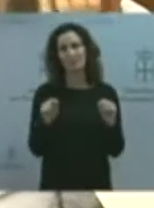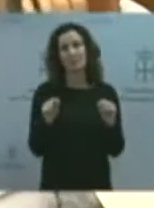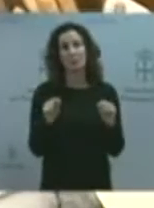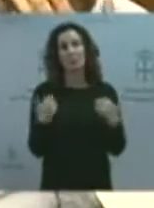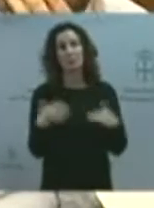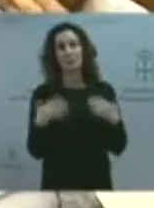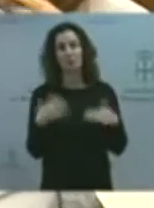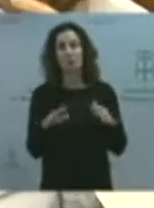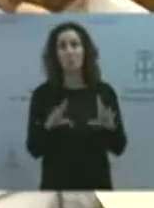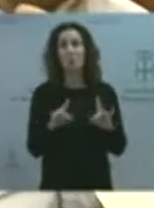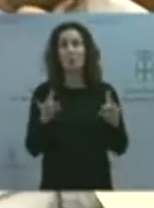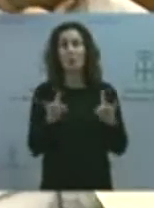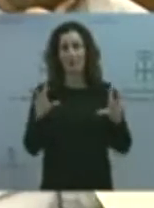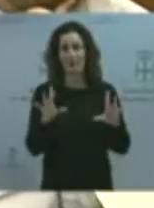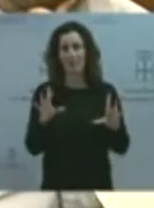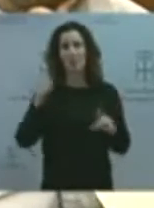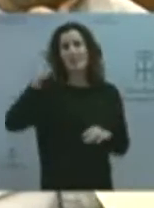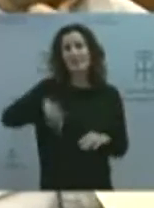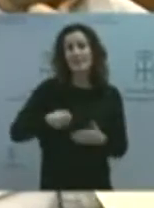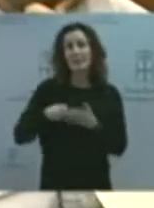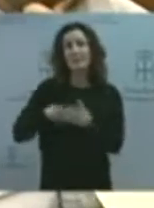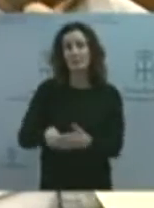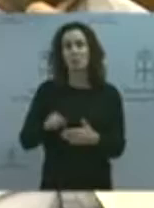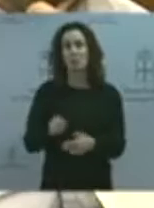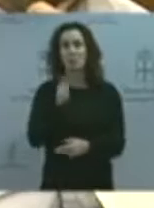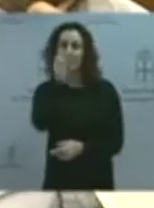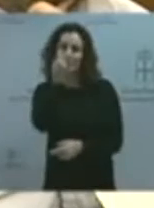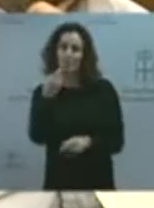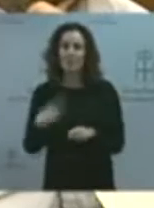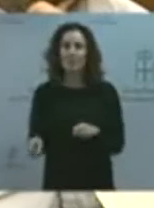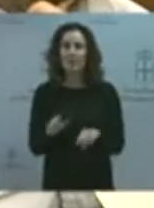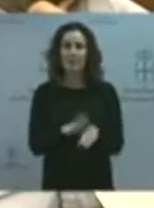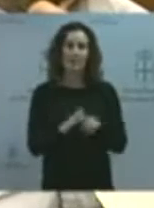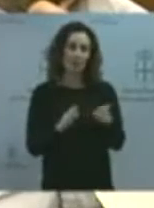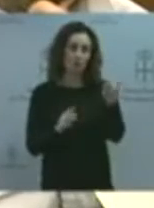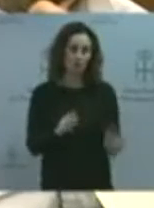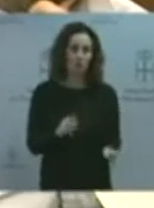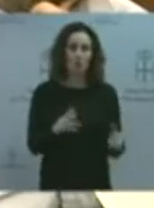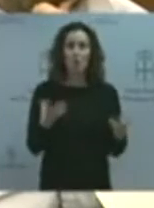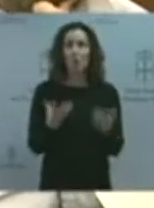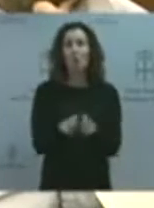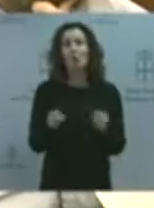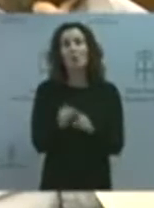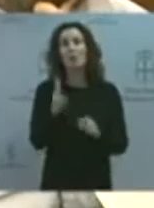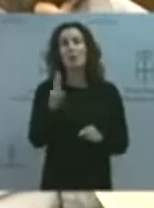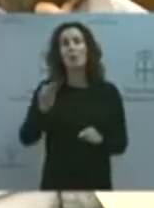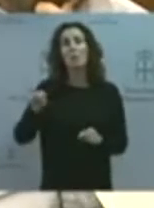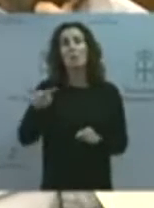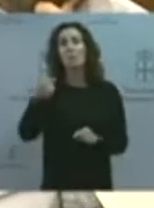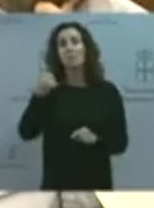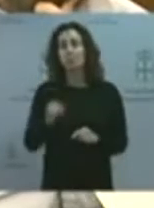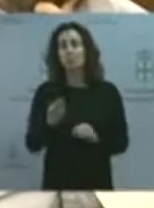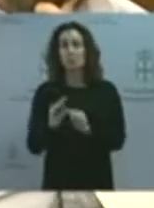al PSOE en Madrid que puede tener usted a la que puede tener un Chimo Puig. Por cierto, aquí nos mandan los trenes de segunda mano que le sobran en